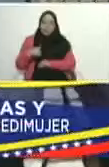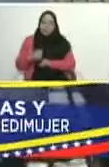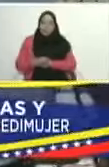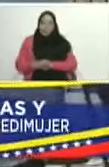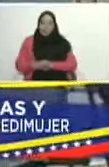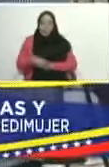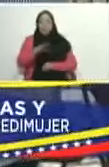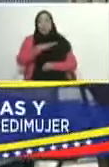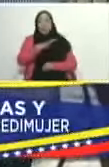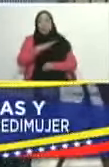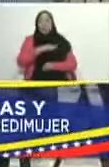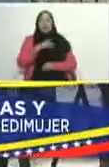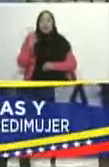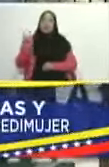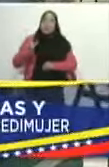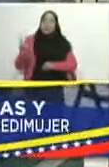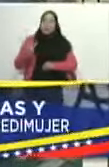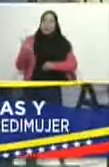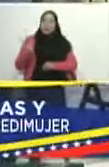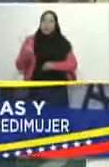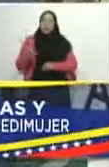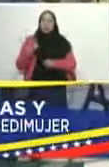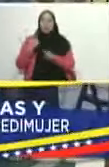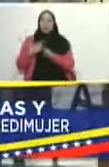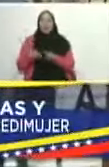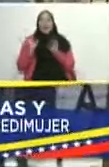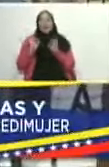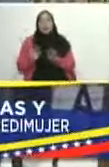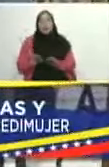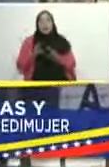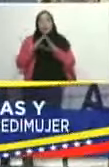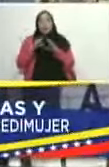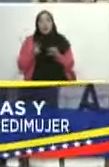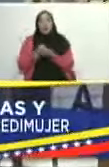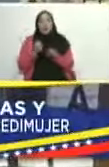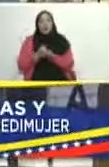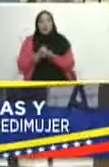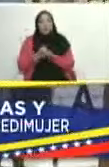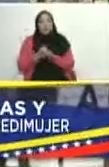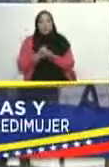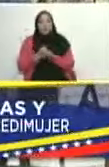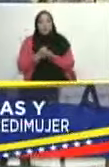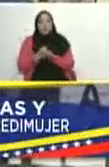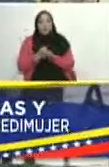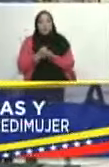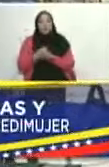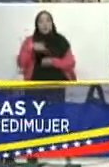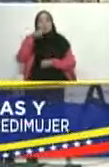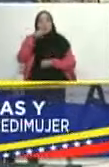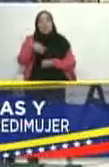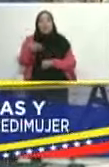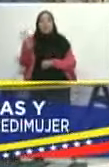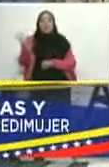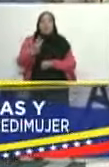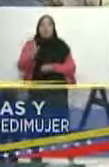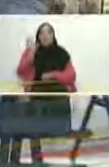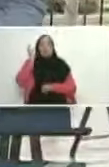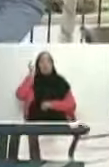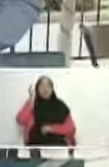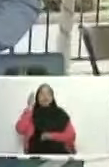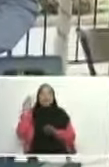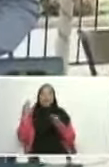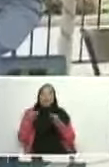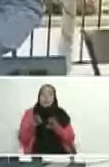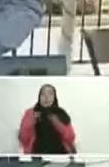Propio de nuestra querida Venezuela. Este es un extracto de todo lo que es Venezuela, nuestra naturaleza, nuestros monumentos